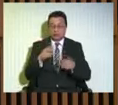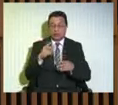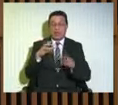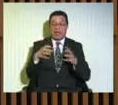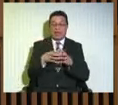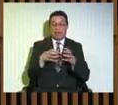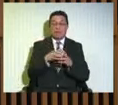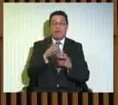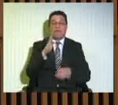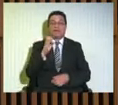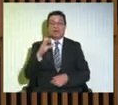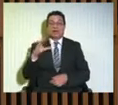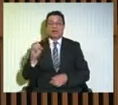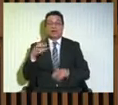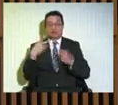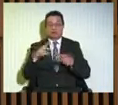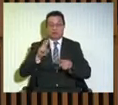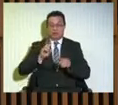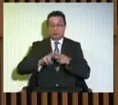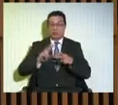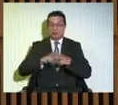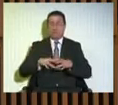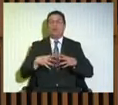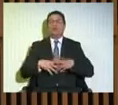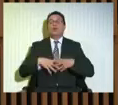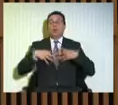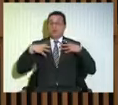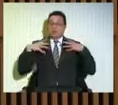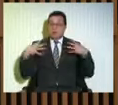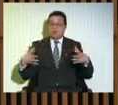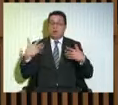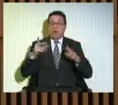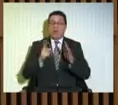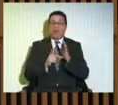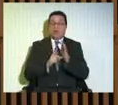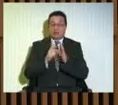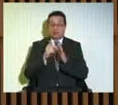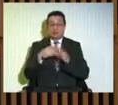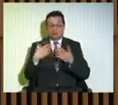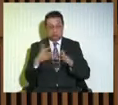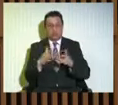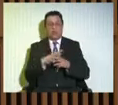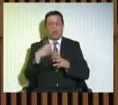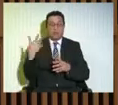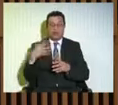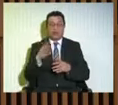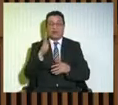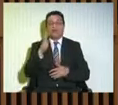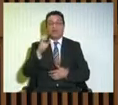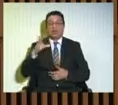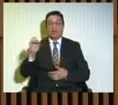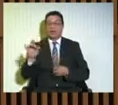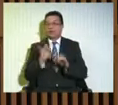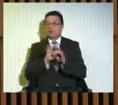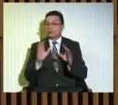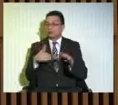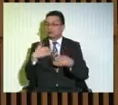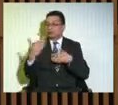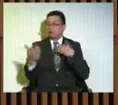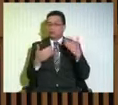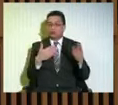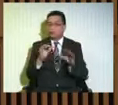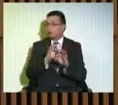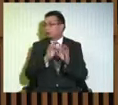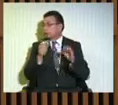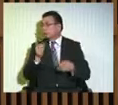becas ha hecho un esfuerzo tremendo. Hemos tenido desarrollo informático tremendo para tener las becas asignadas oportunamente, pero